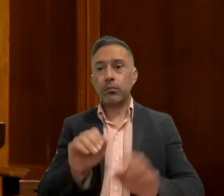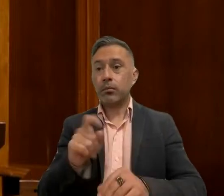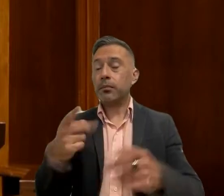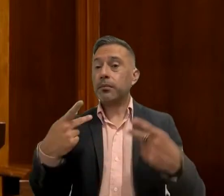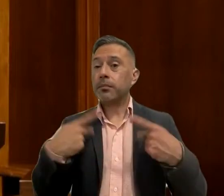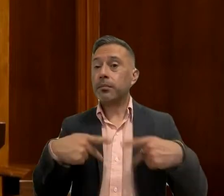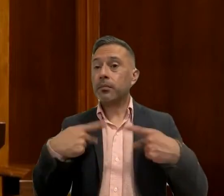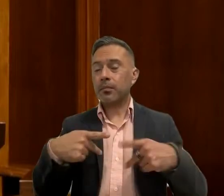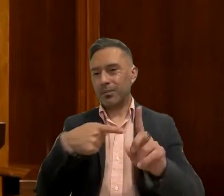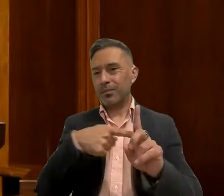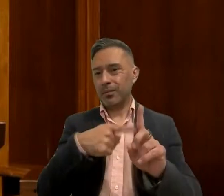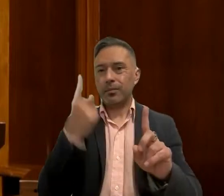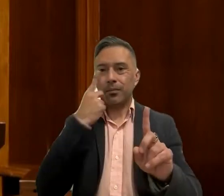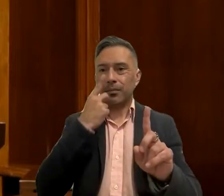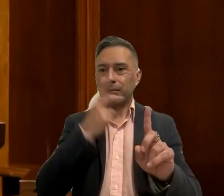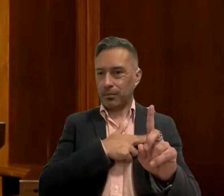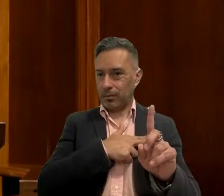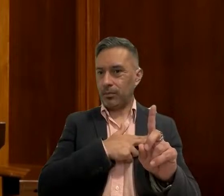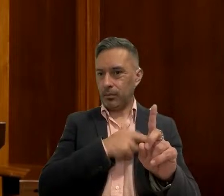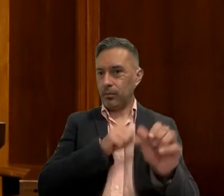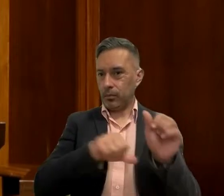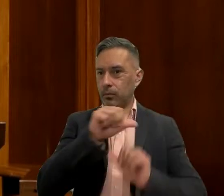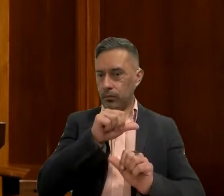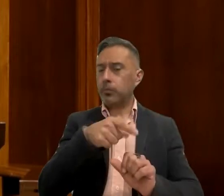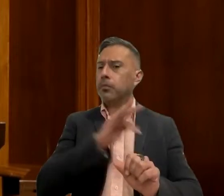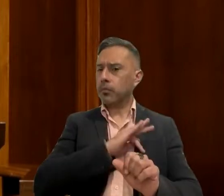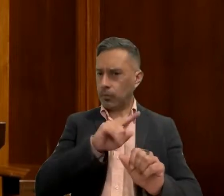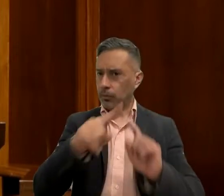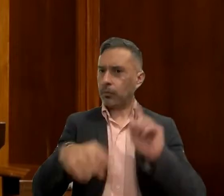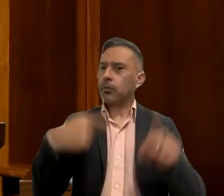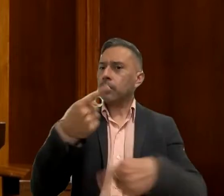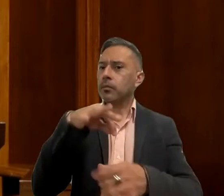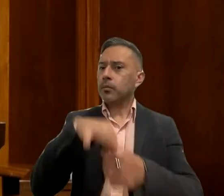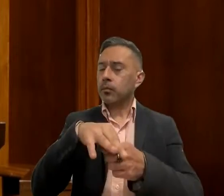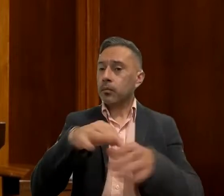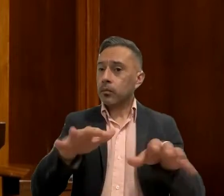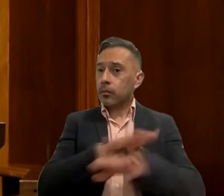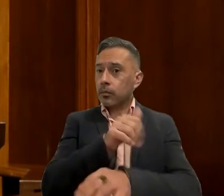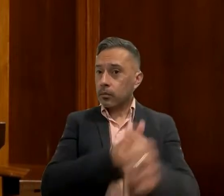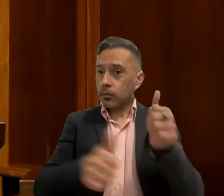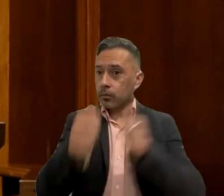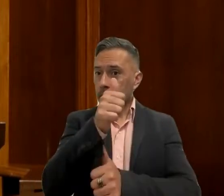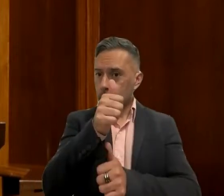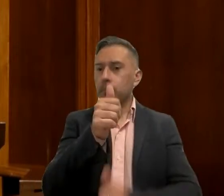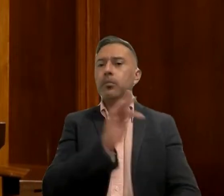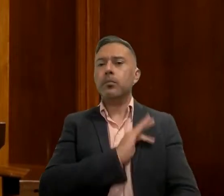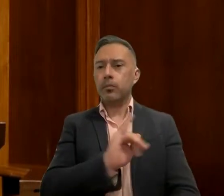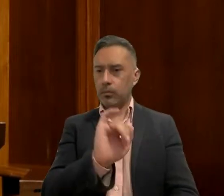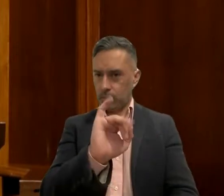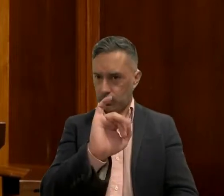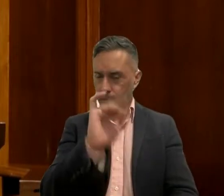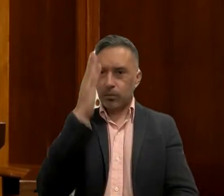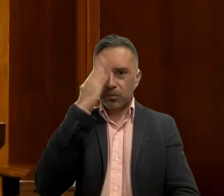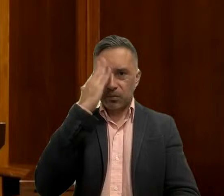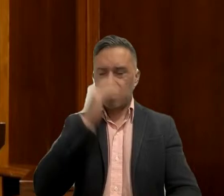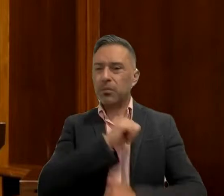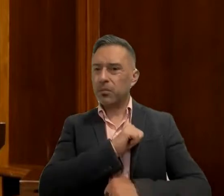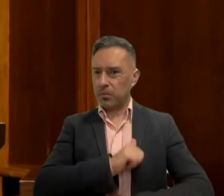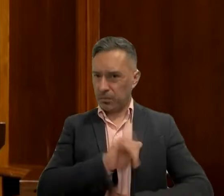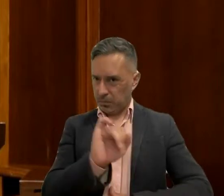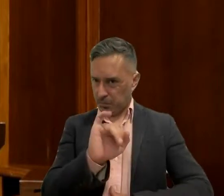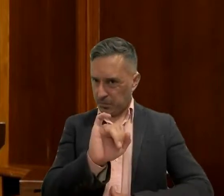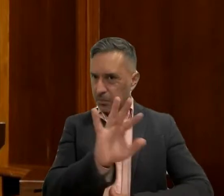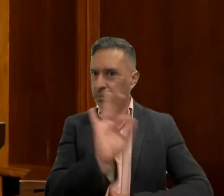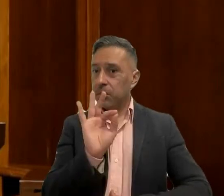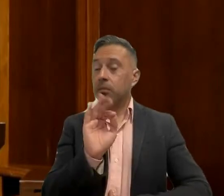diputadas suplentes podrán ser electas para el periodo inmediato con el carácter de propietarias siempre que no hubieren